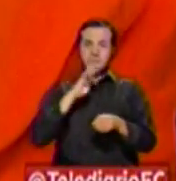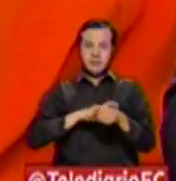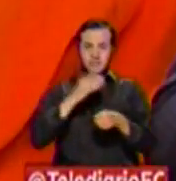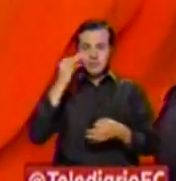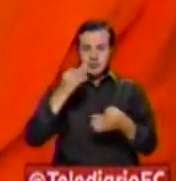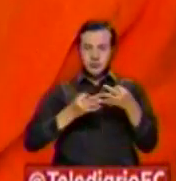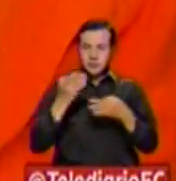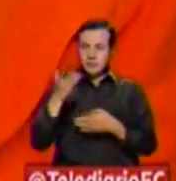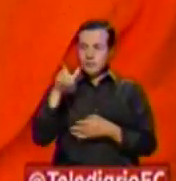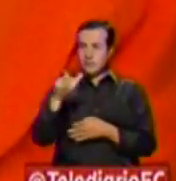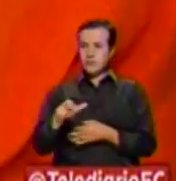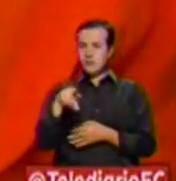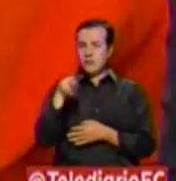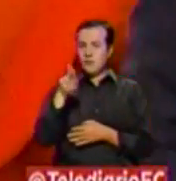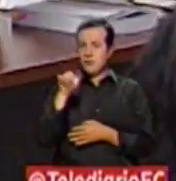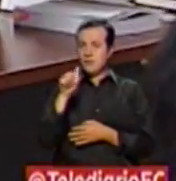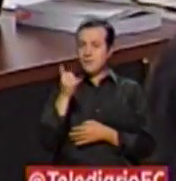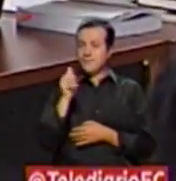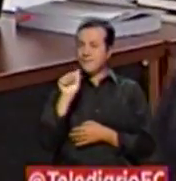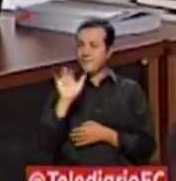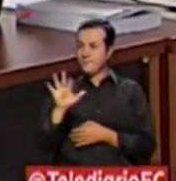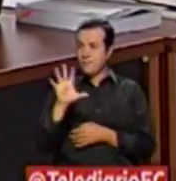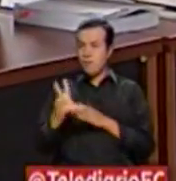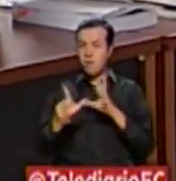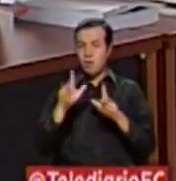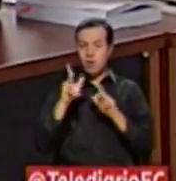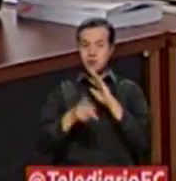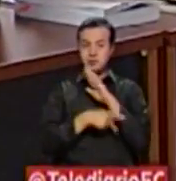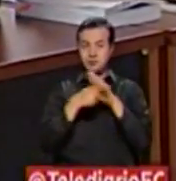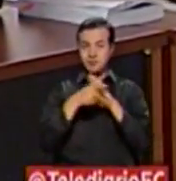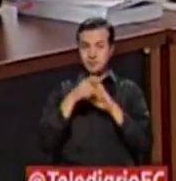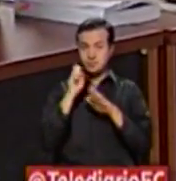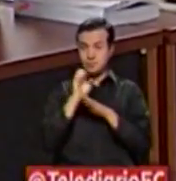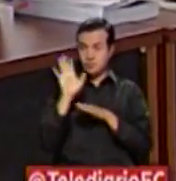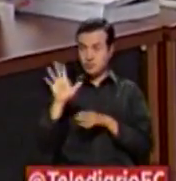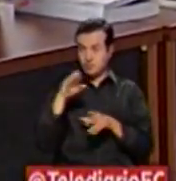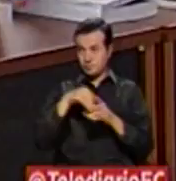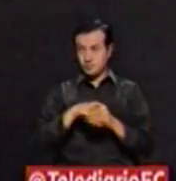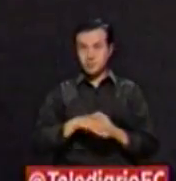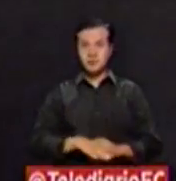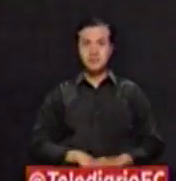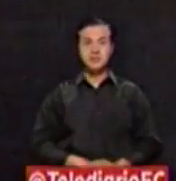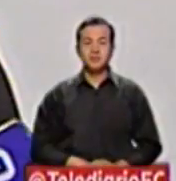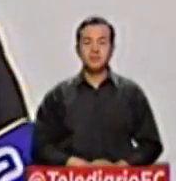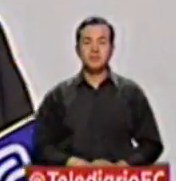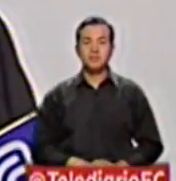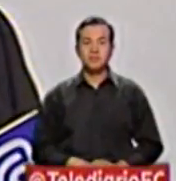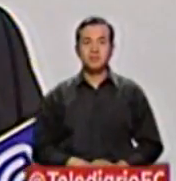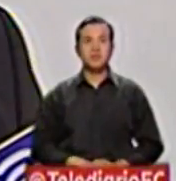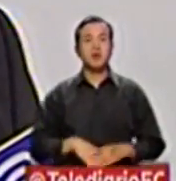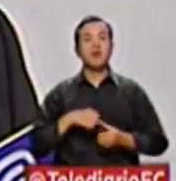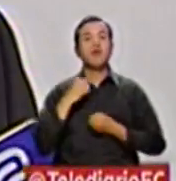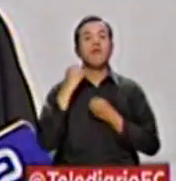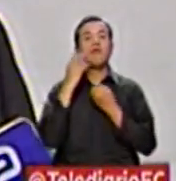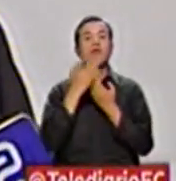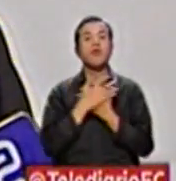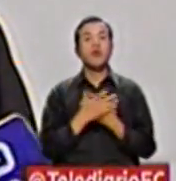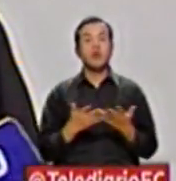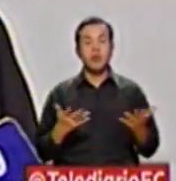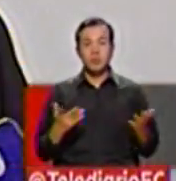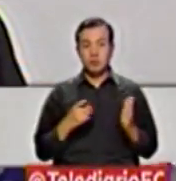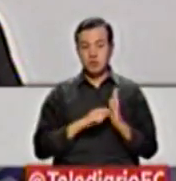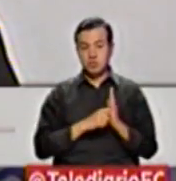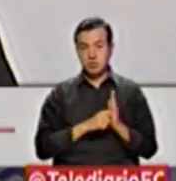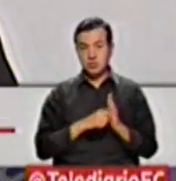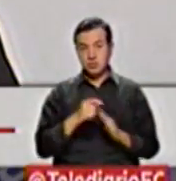Pareja Giannuzzelli por los actos de corrupción al interior de la estatal petrolera. Bueno, el informe de Contraloría en realidad no